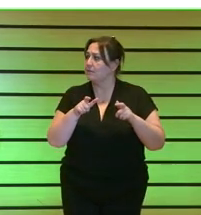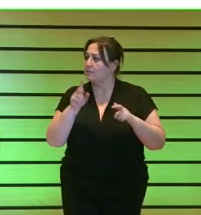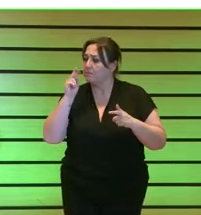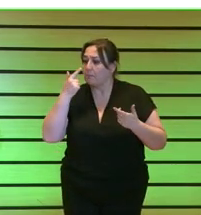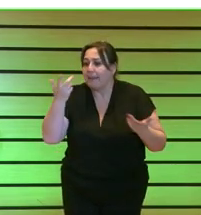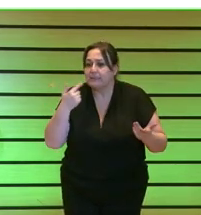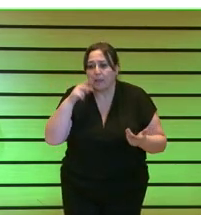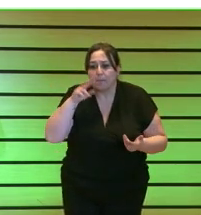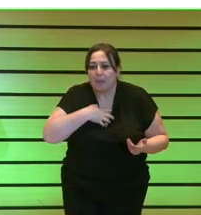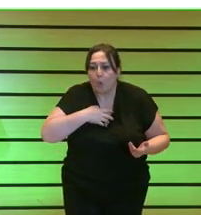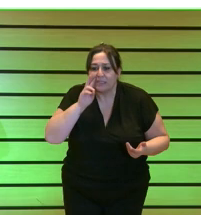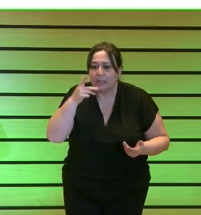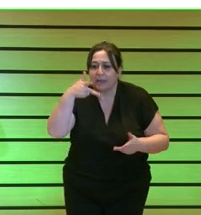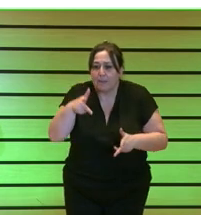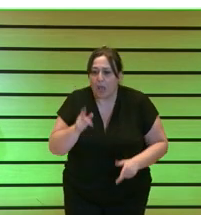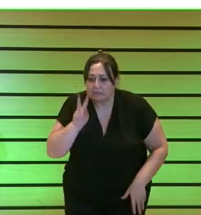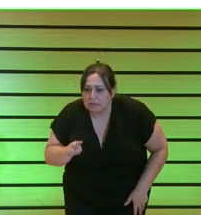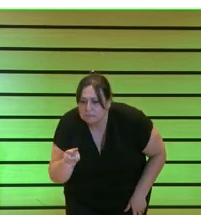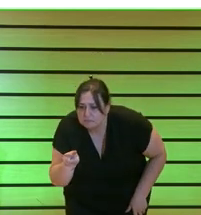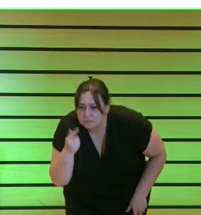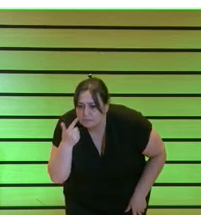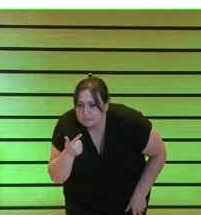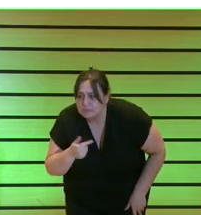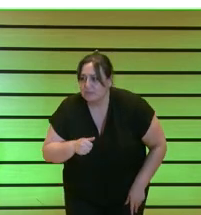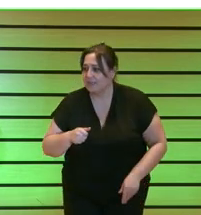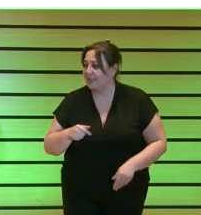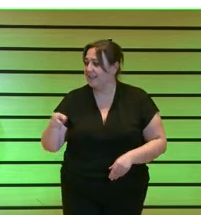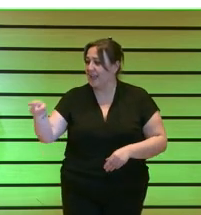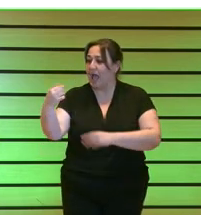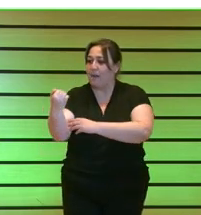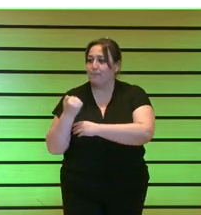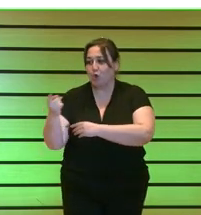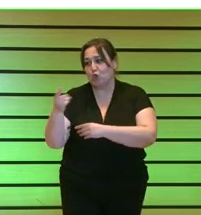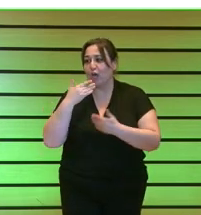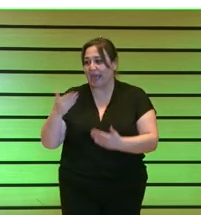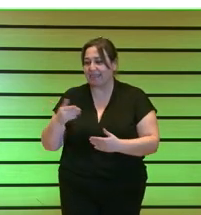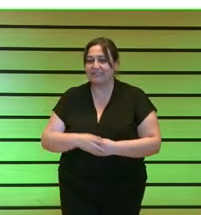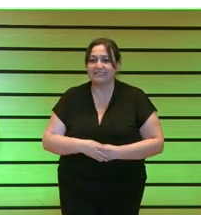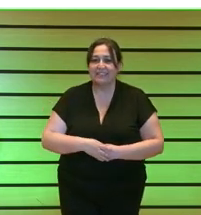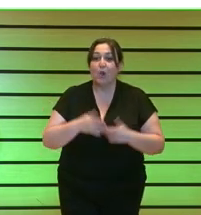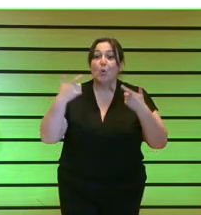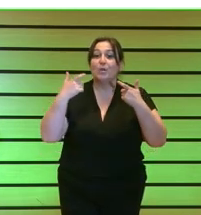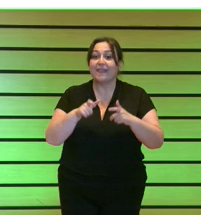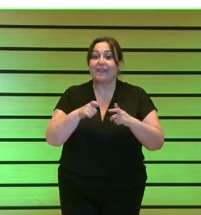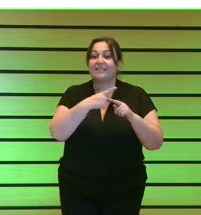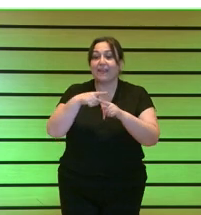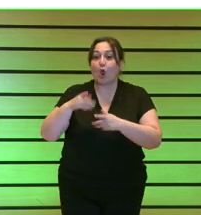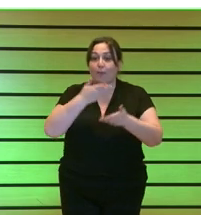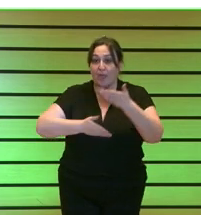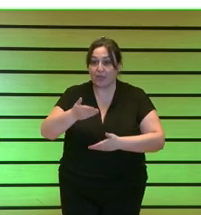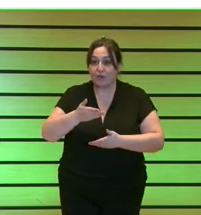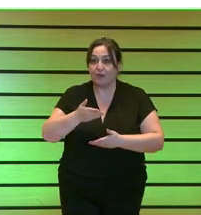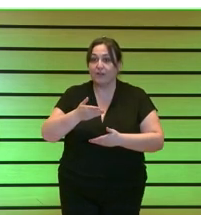me cuesta a mí me agachar Gracias tengo aquí al público me ayuda distritales de colaboración y